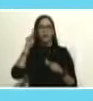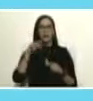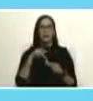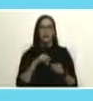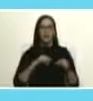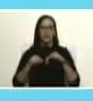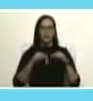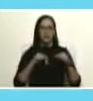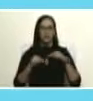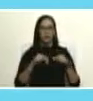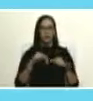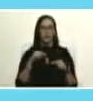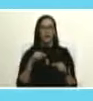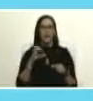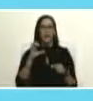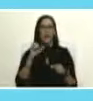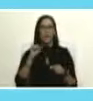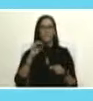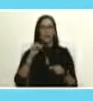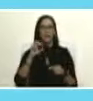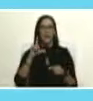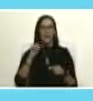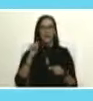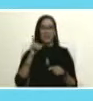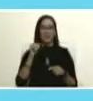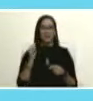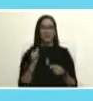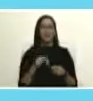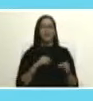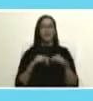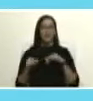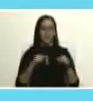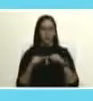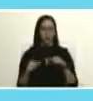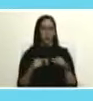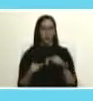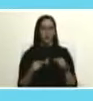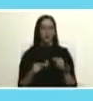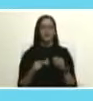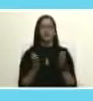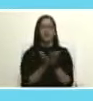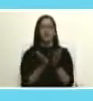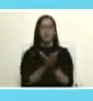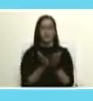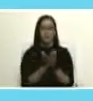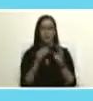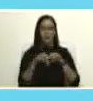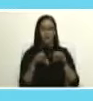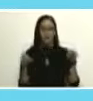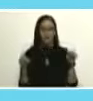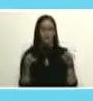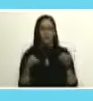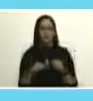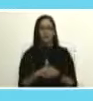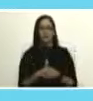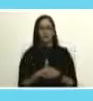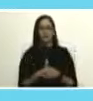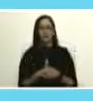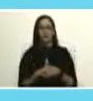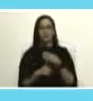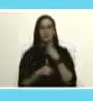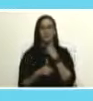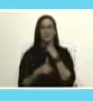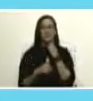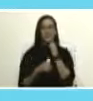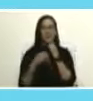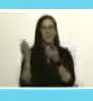Esmeralda, Esmeralda Uzcategui, directora de la unidad educativa, José María Baral, que